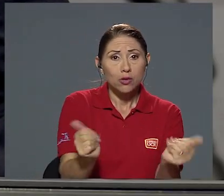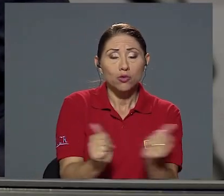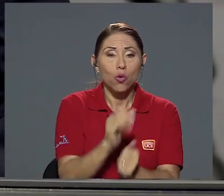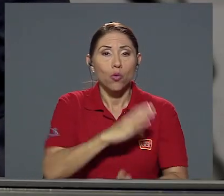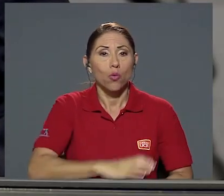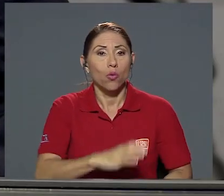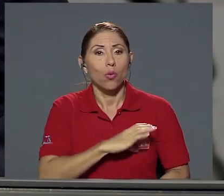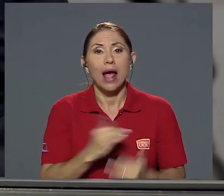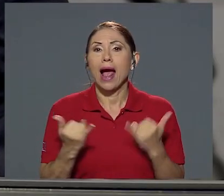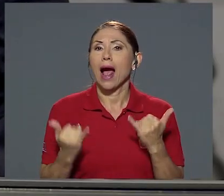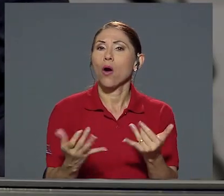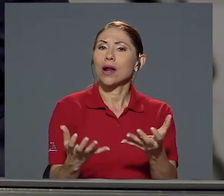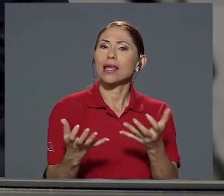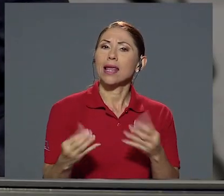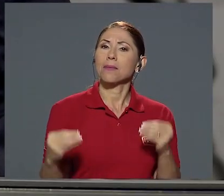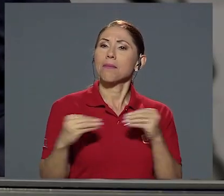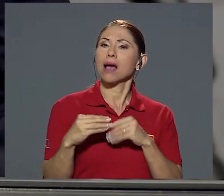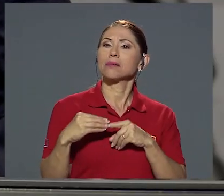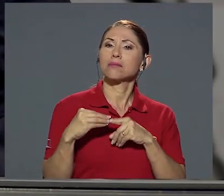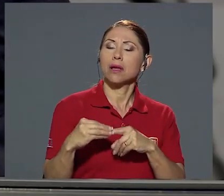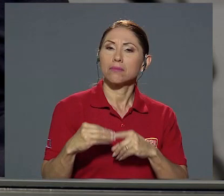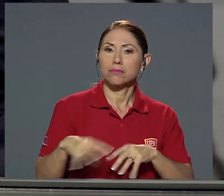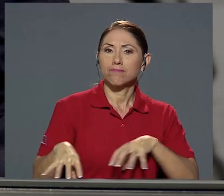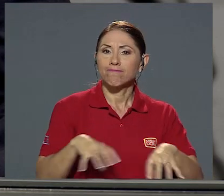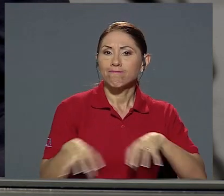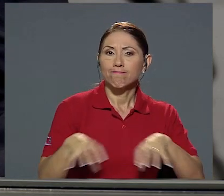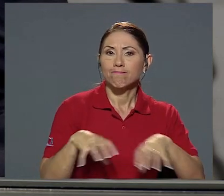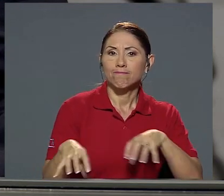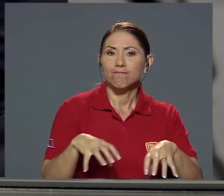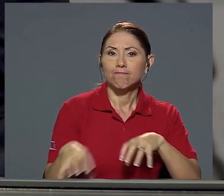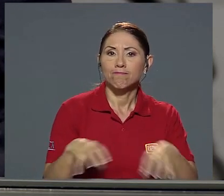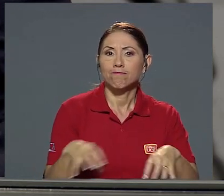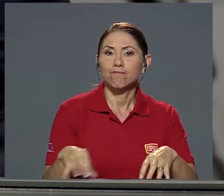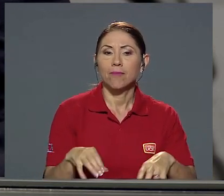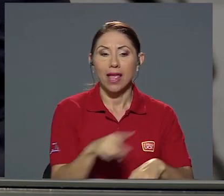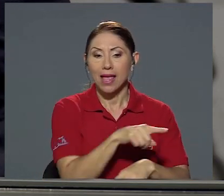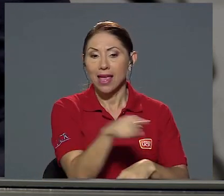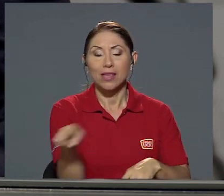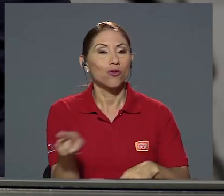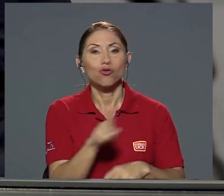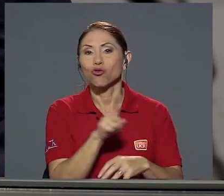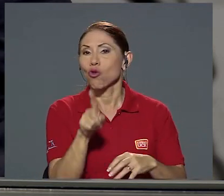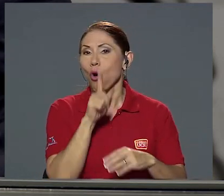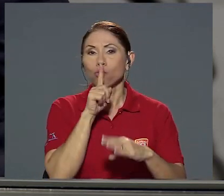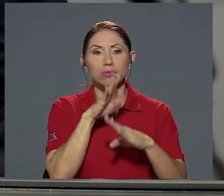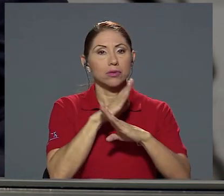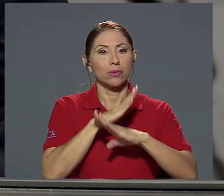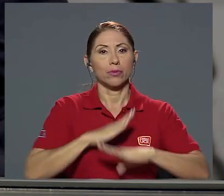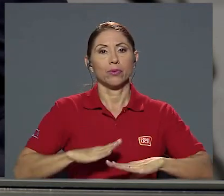ahora reclama un protagonismo mucho mayor y que no se va a quedar silenciada frente a